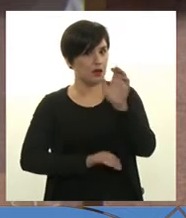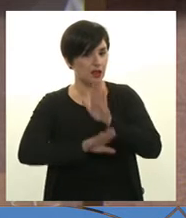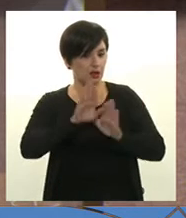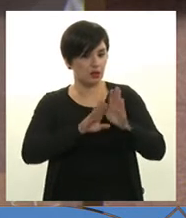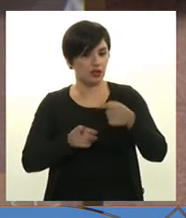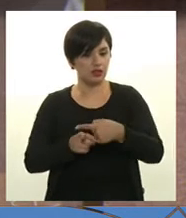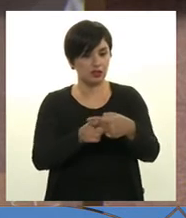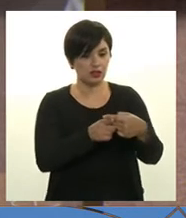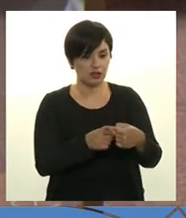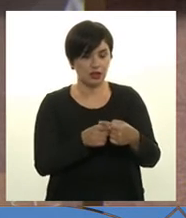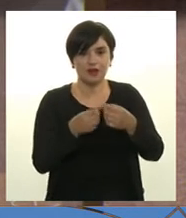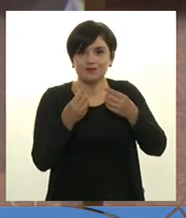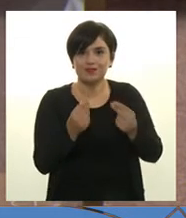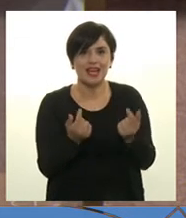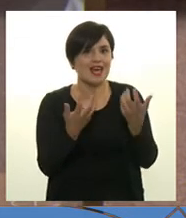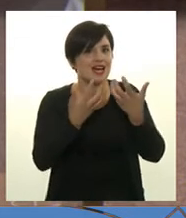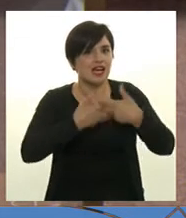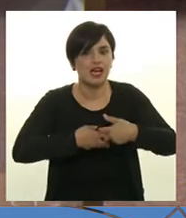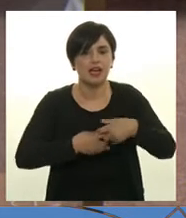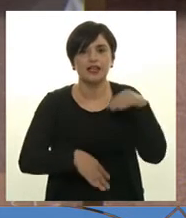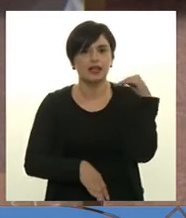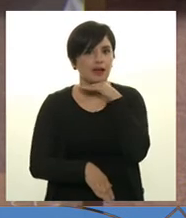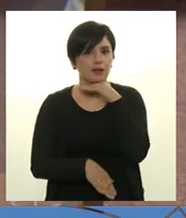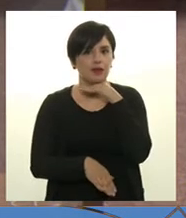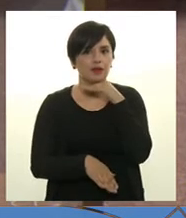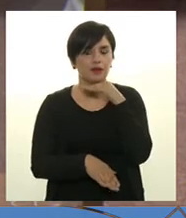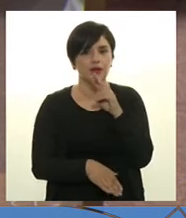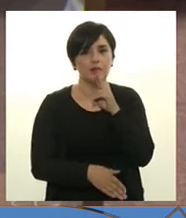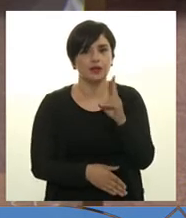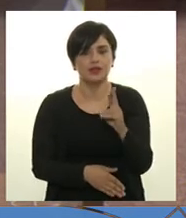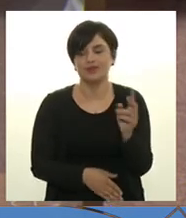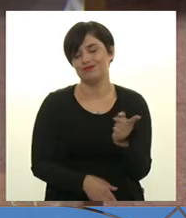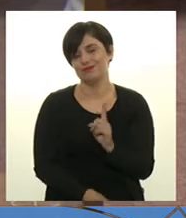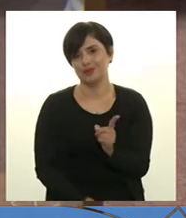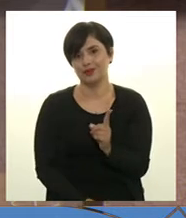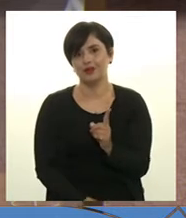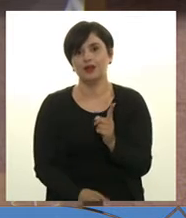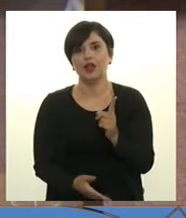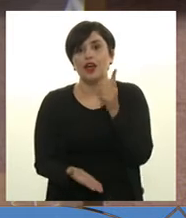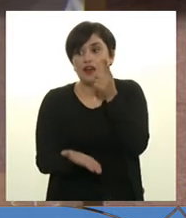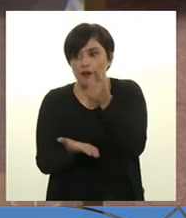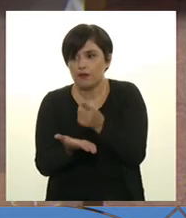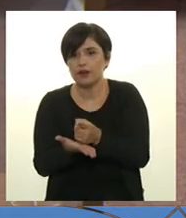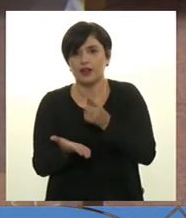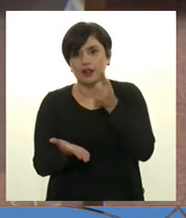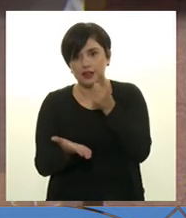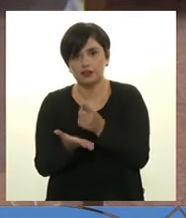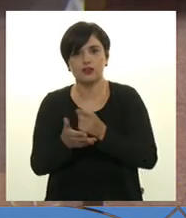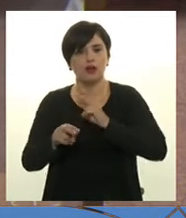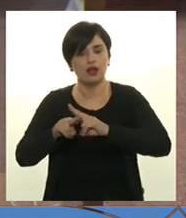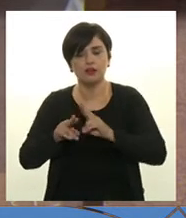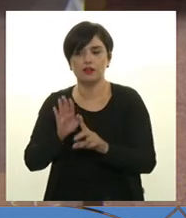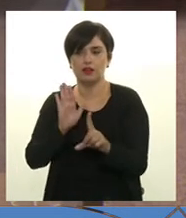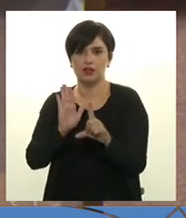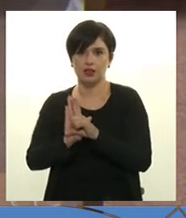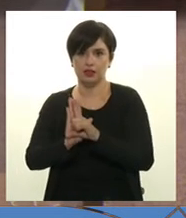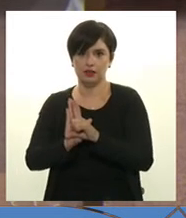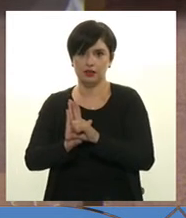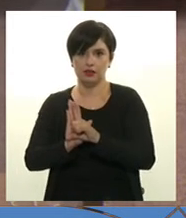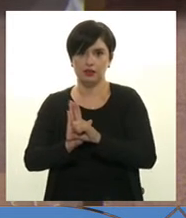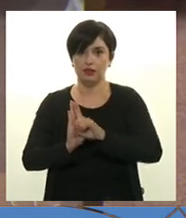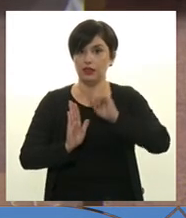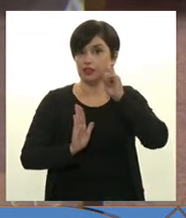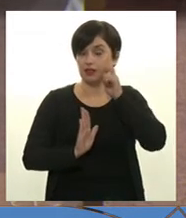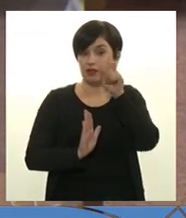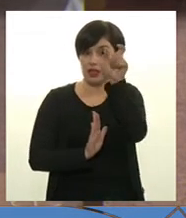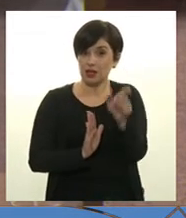de manera automática frente a estas situaciones más bien hemos debido a forzar legislaciones que han hecho que las personas con sus